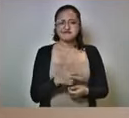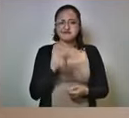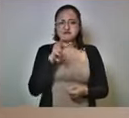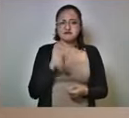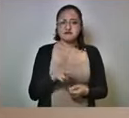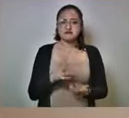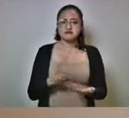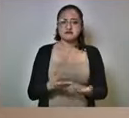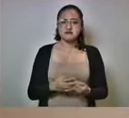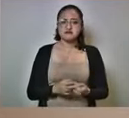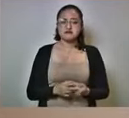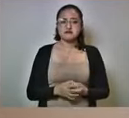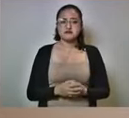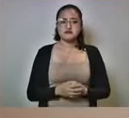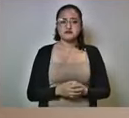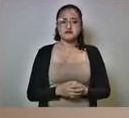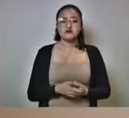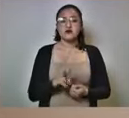verdaderamente